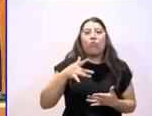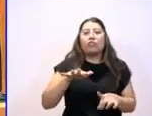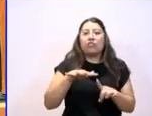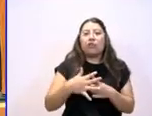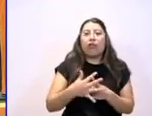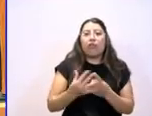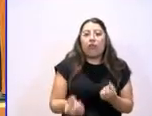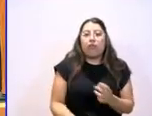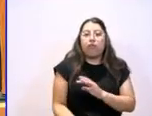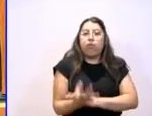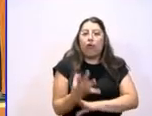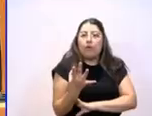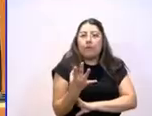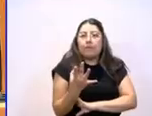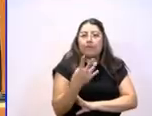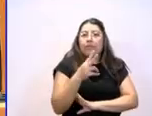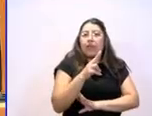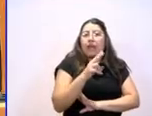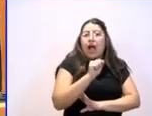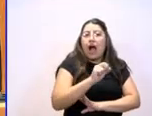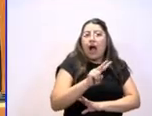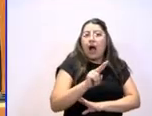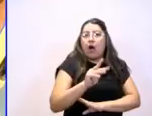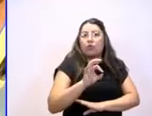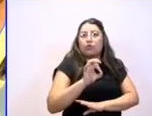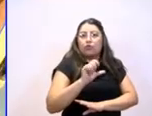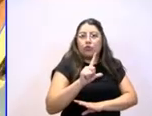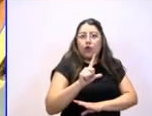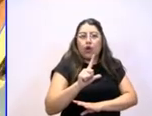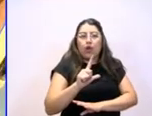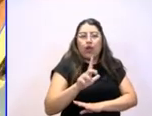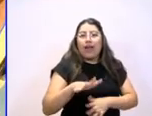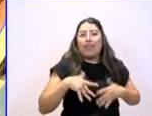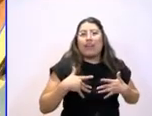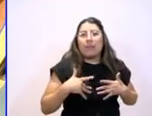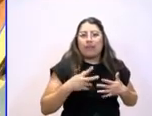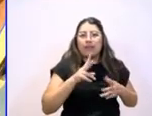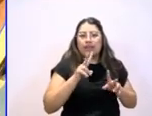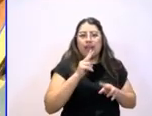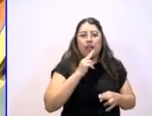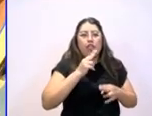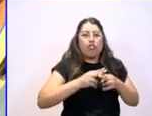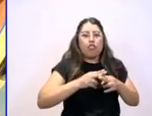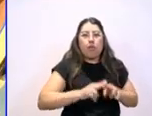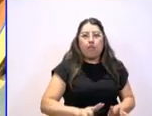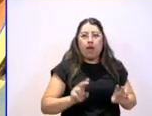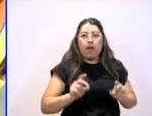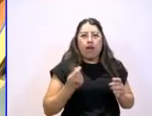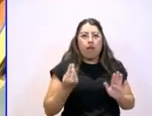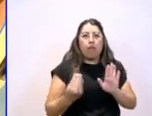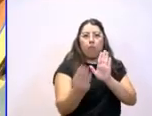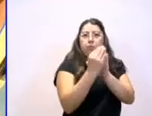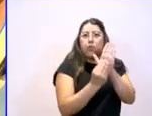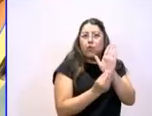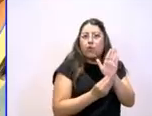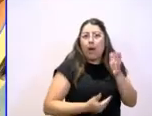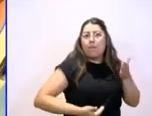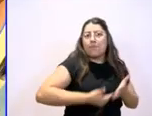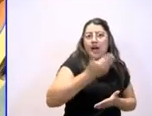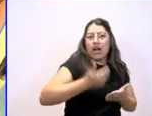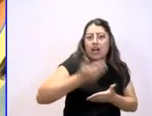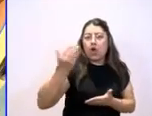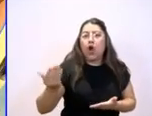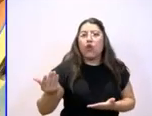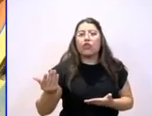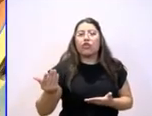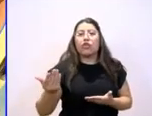ocurrir en Eutol tengamos el nombre de Eutol colocado en todos los medios de comunicación llamando... Señora Moreno, una